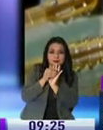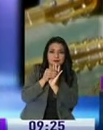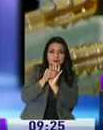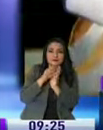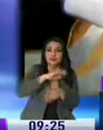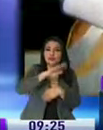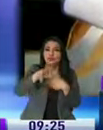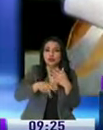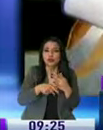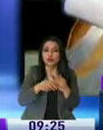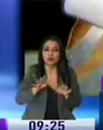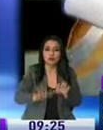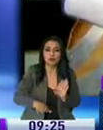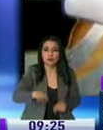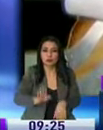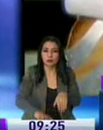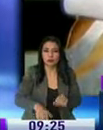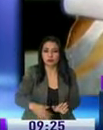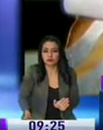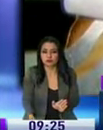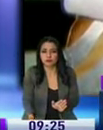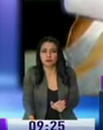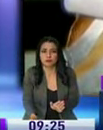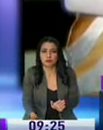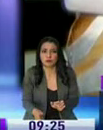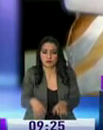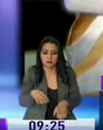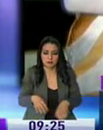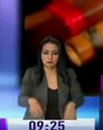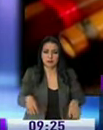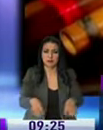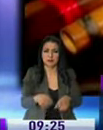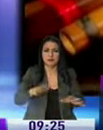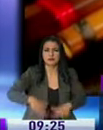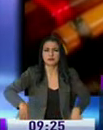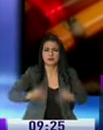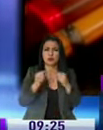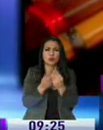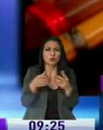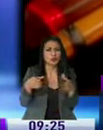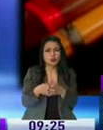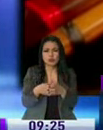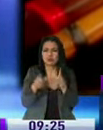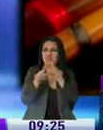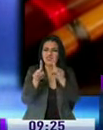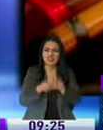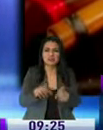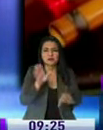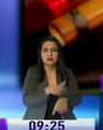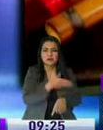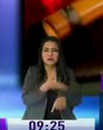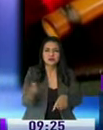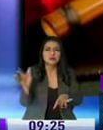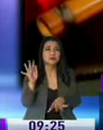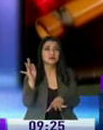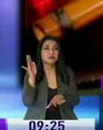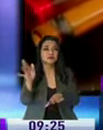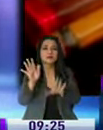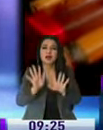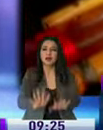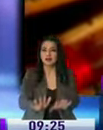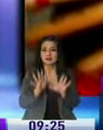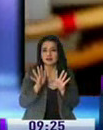que son instrumentos de percusión menor hechos con semillas. Total es que es una orquesta multitímbrica de